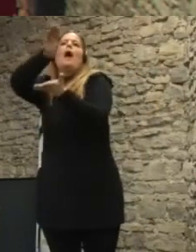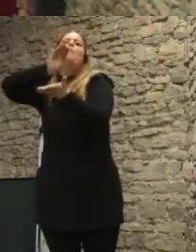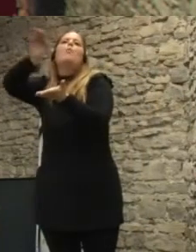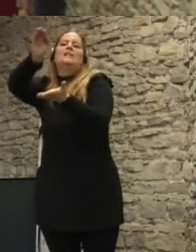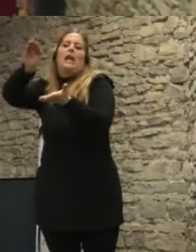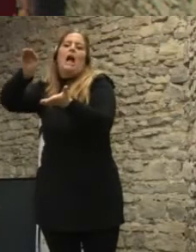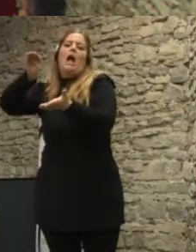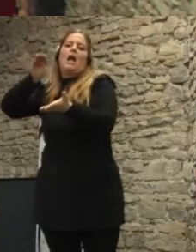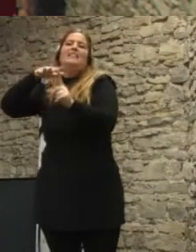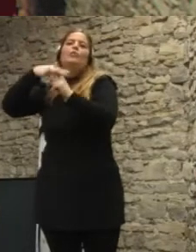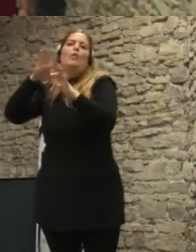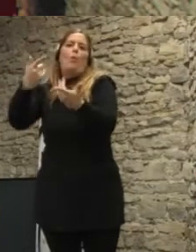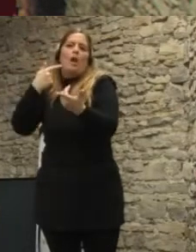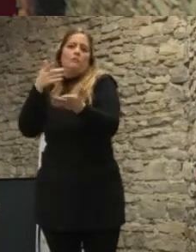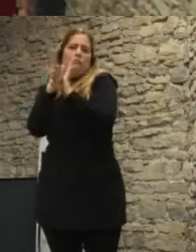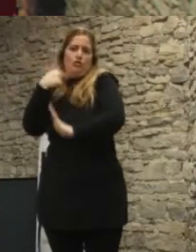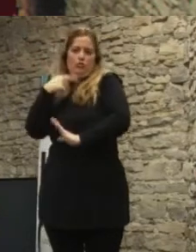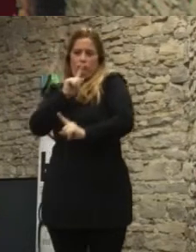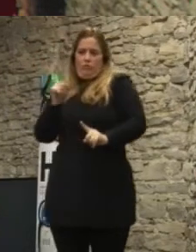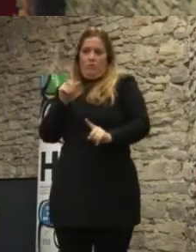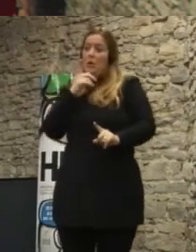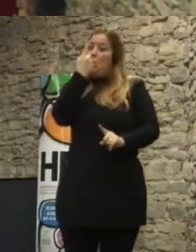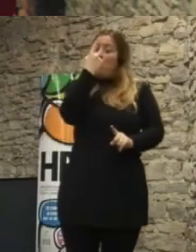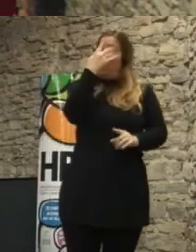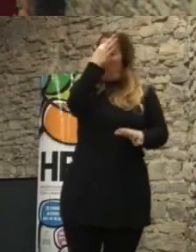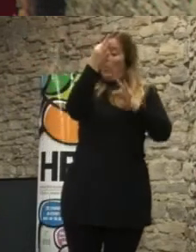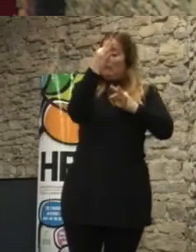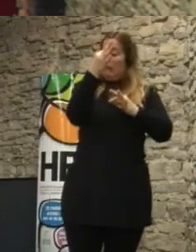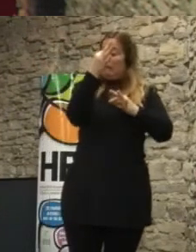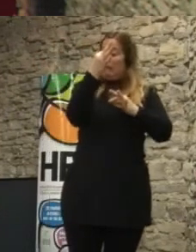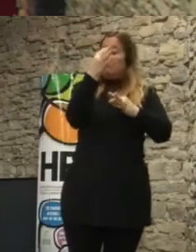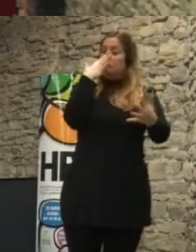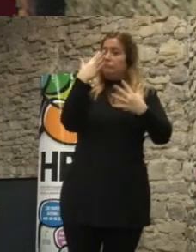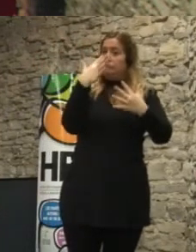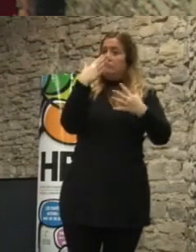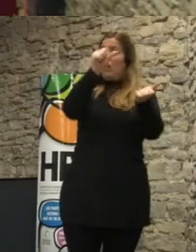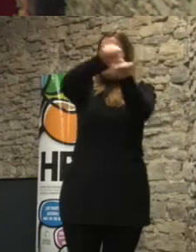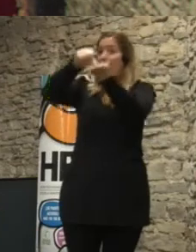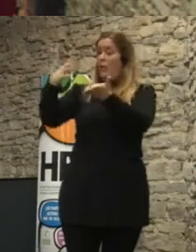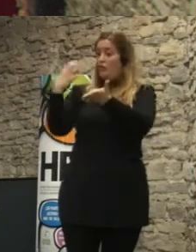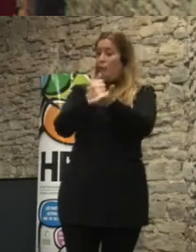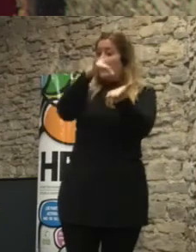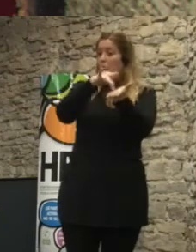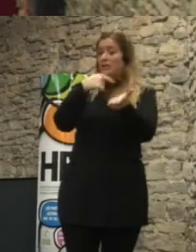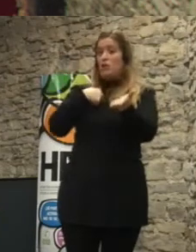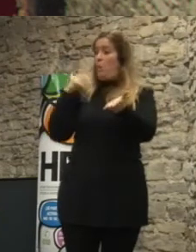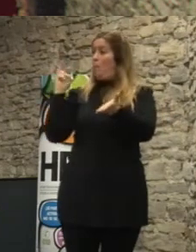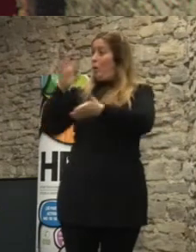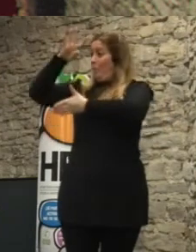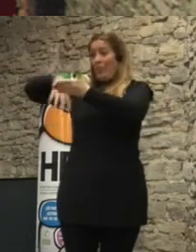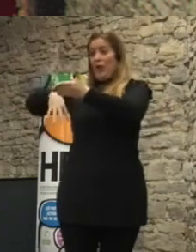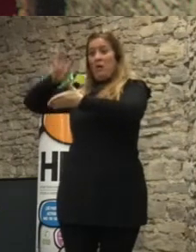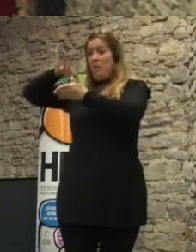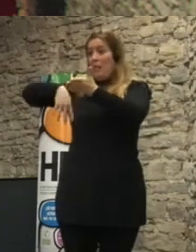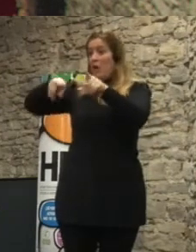menos, ¿eh? Pero leía una cosa que es muy característica, que está pasando en todas las ciudades. Yo vengo de Barcelona y en Barcelona pasa